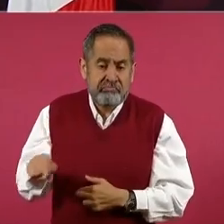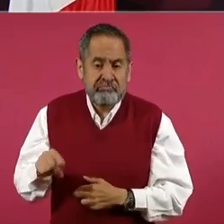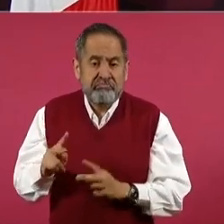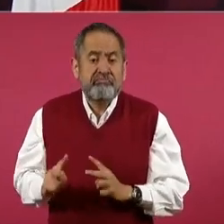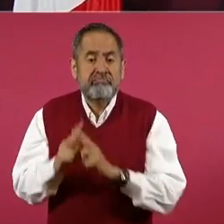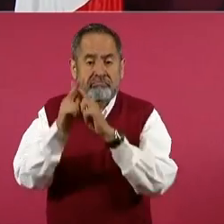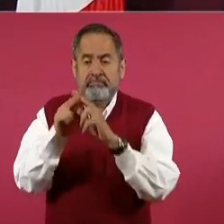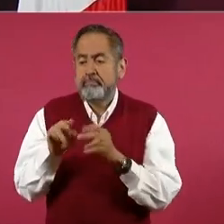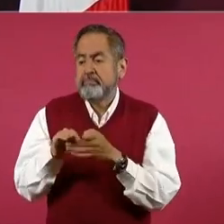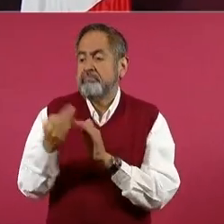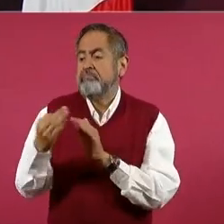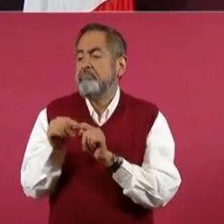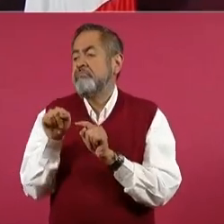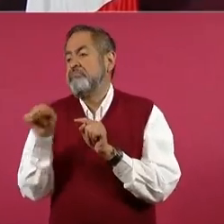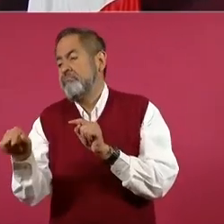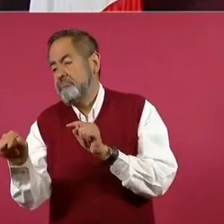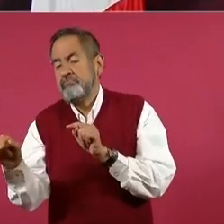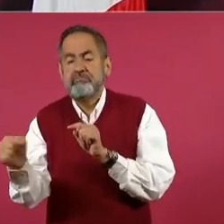Ahí estaba